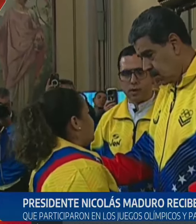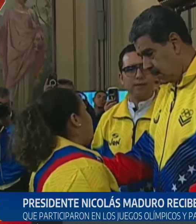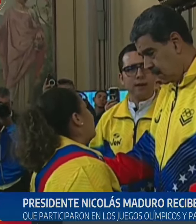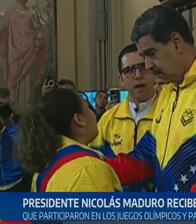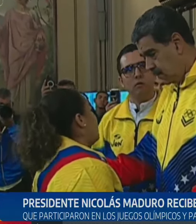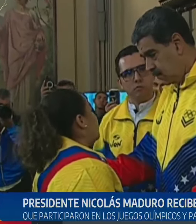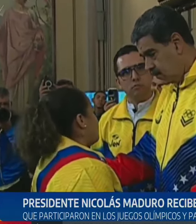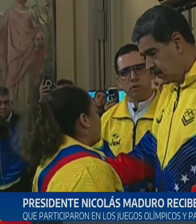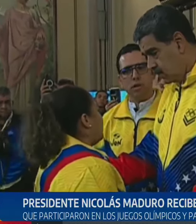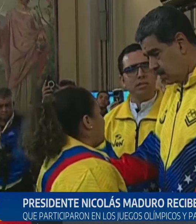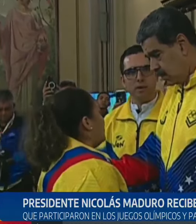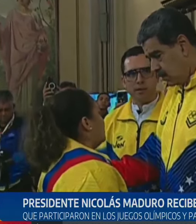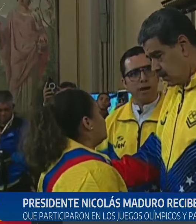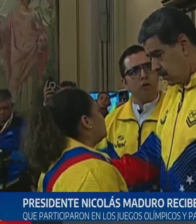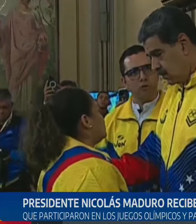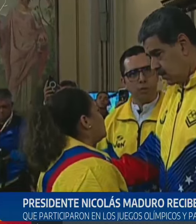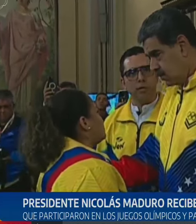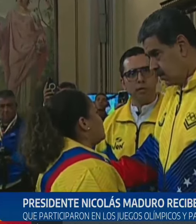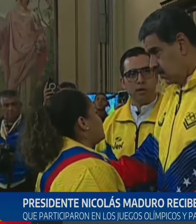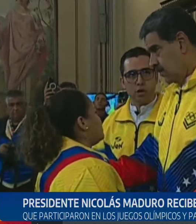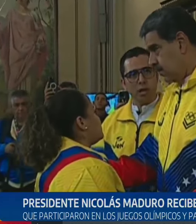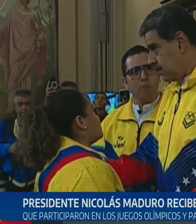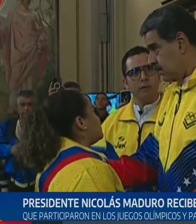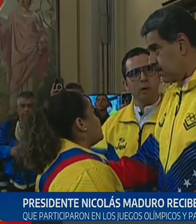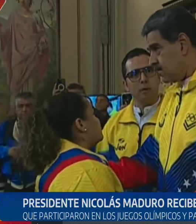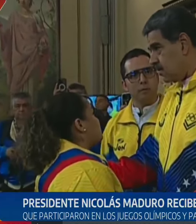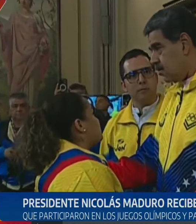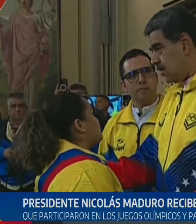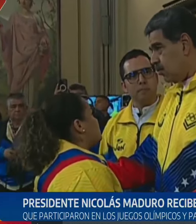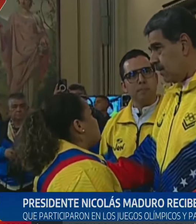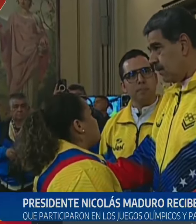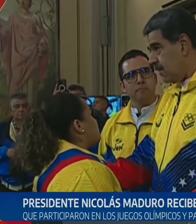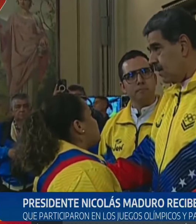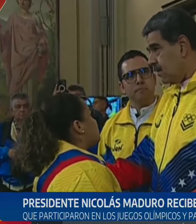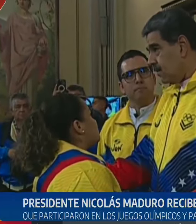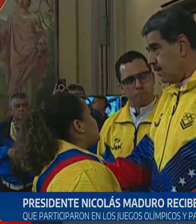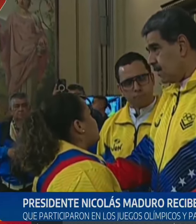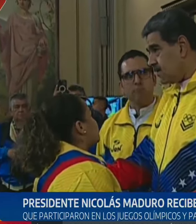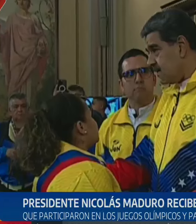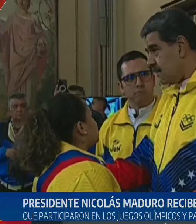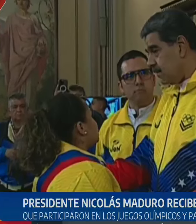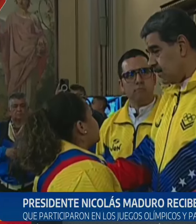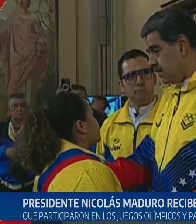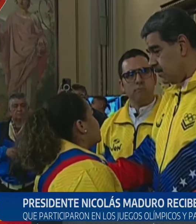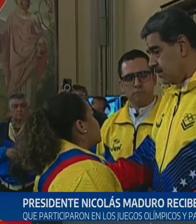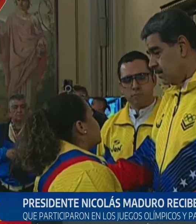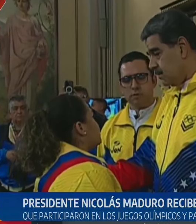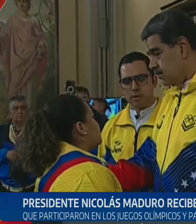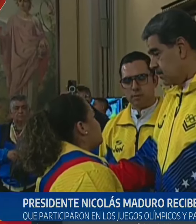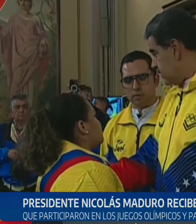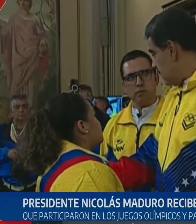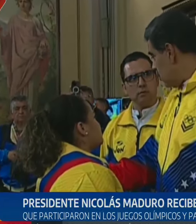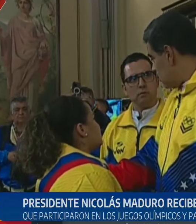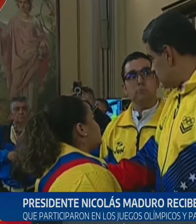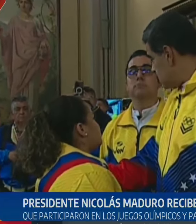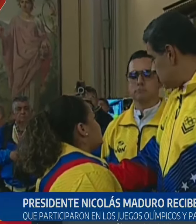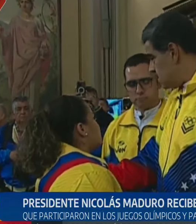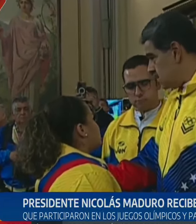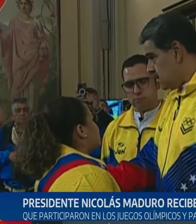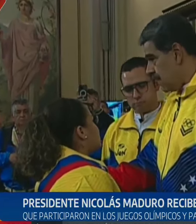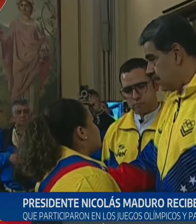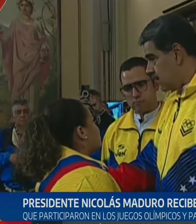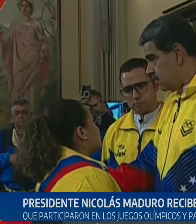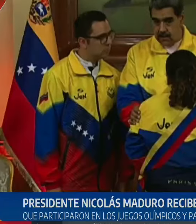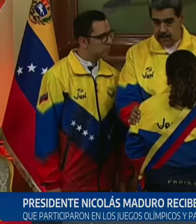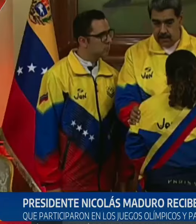Gran Bretaña. Morillo compitió en la categoría que reúne atletas con movimientos moderadamente limitados en uno de sus brazos